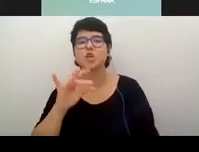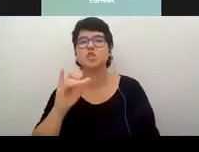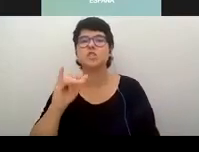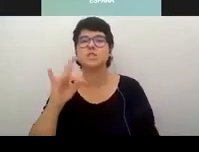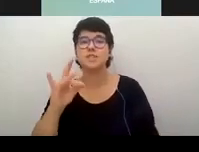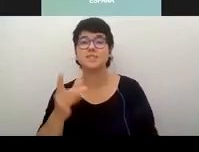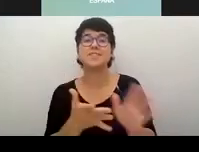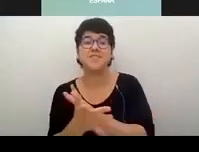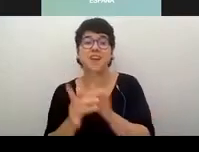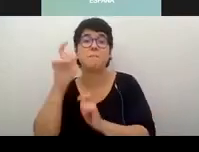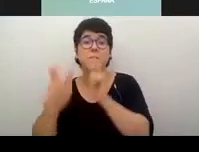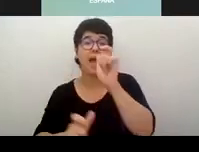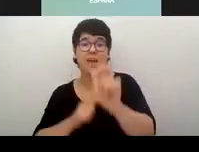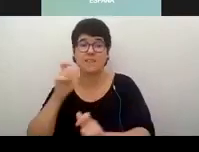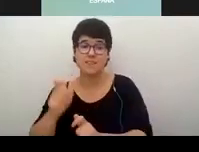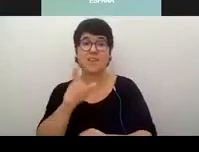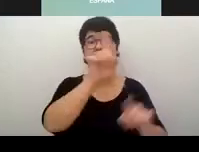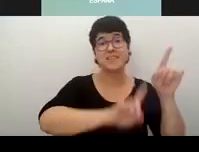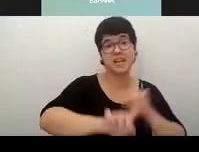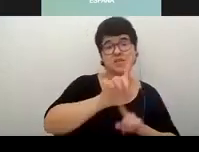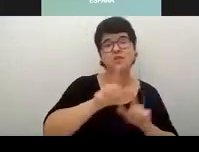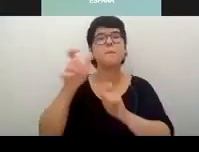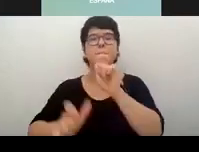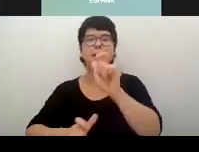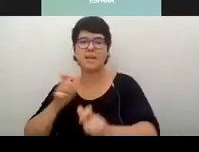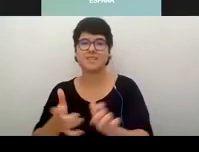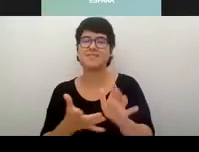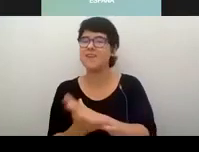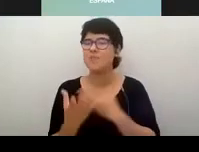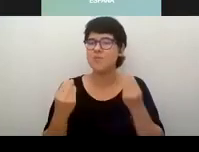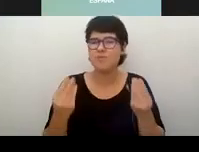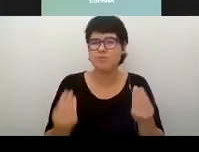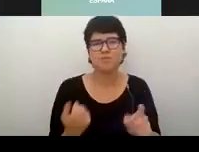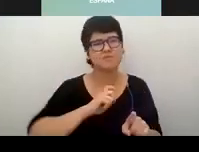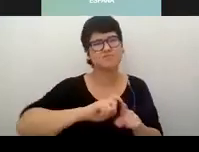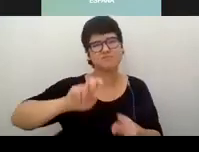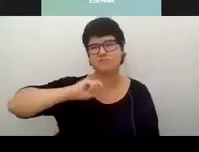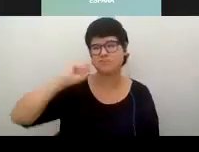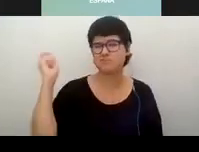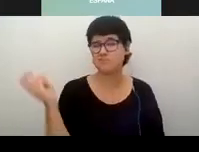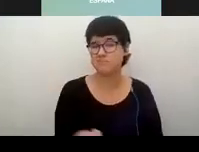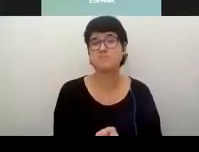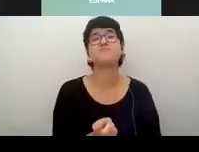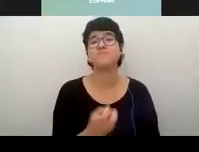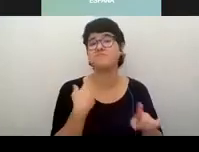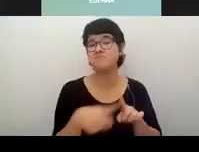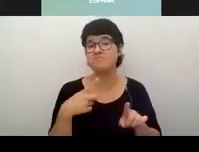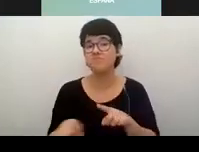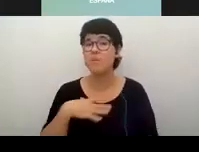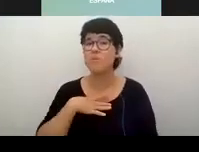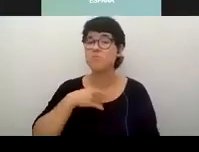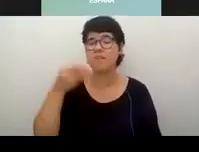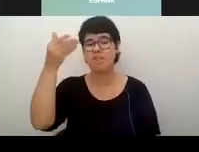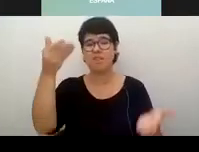sí. Entonces, existen muchos factores que pueden alterar esta microbiota, este equilibrio que es... que en